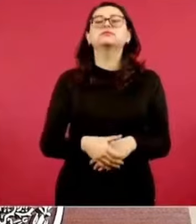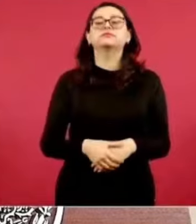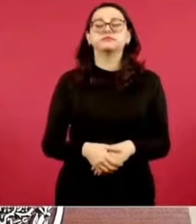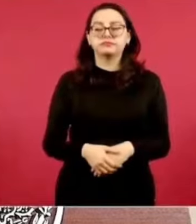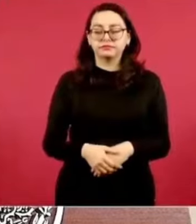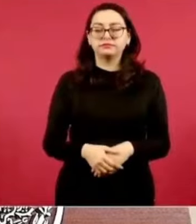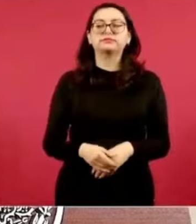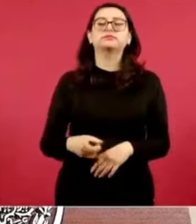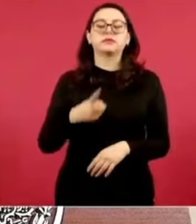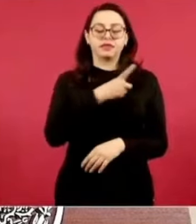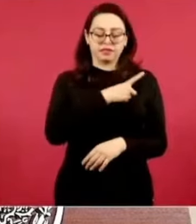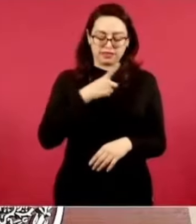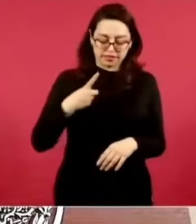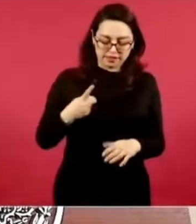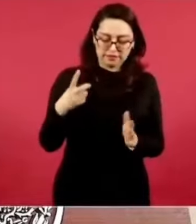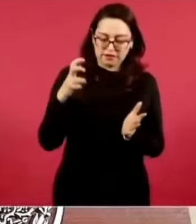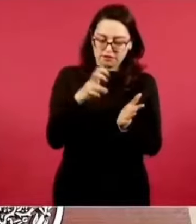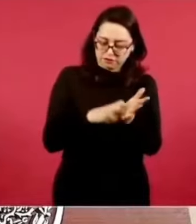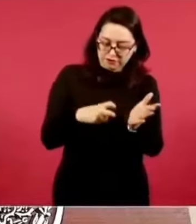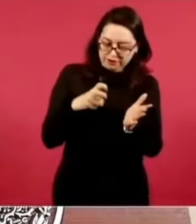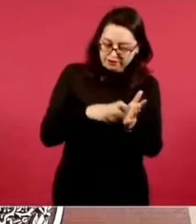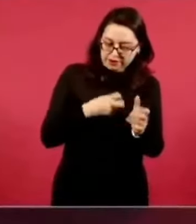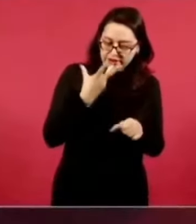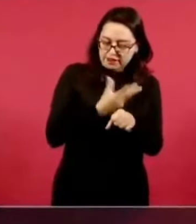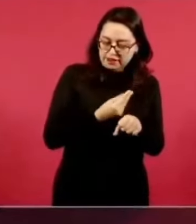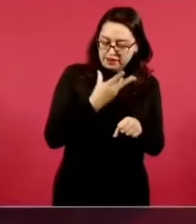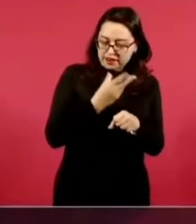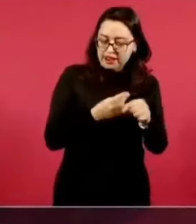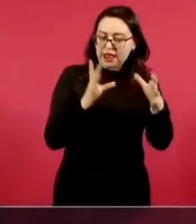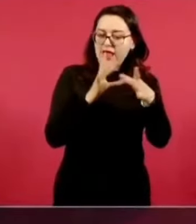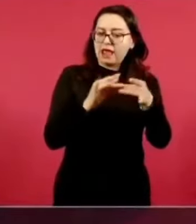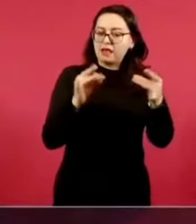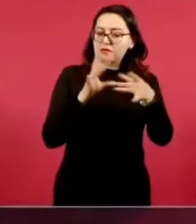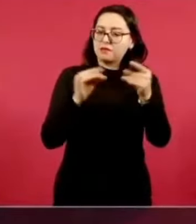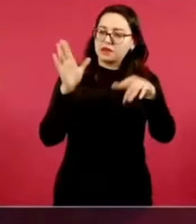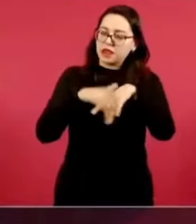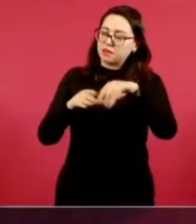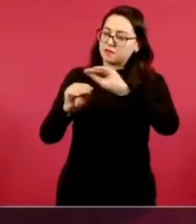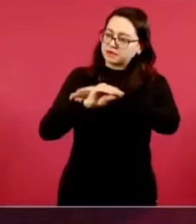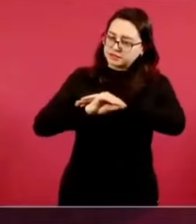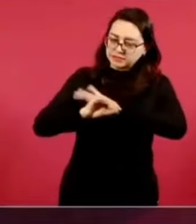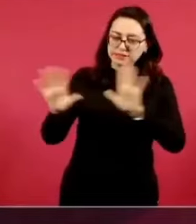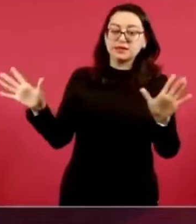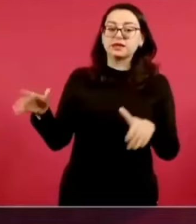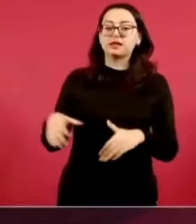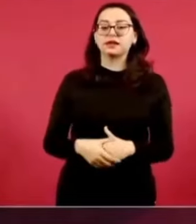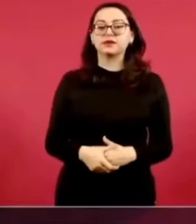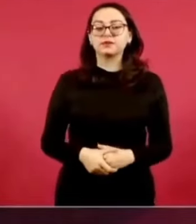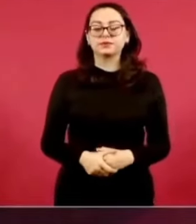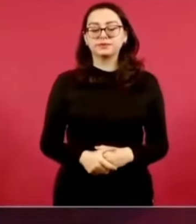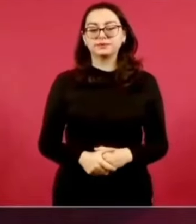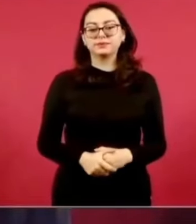pues vamos a procurar que sea lo más claro posible.